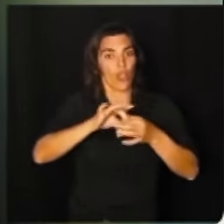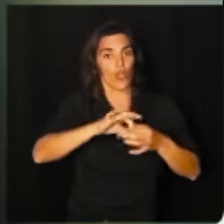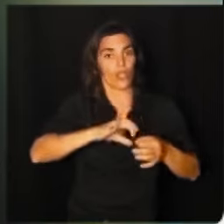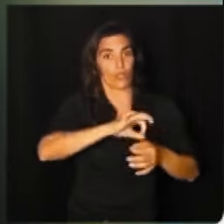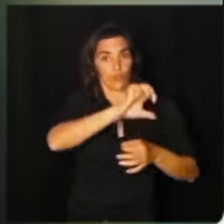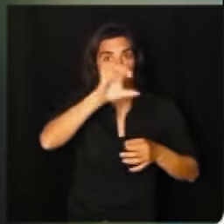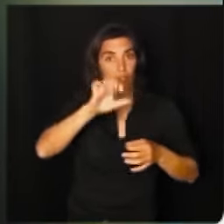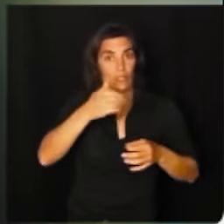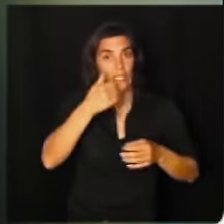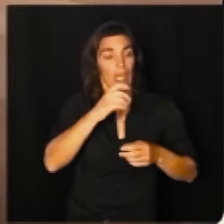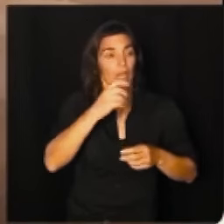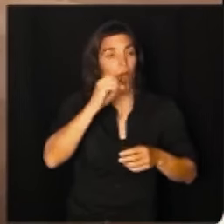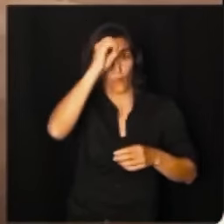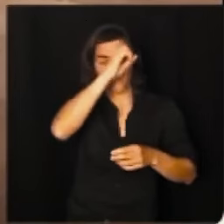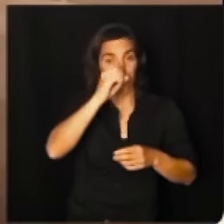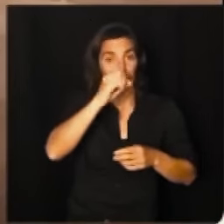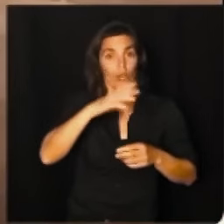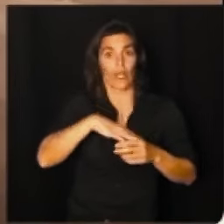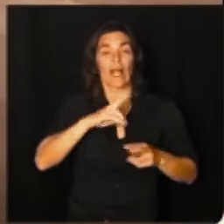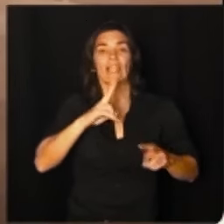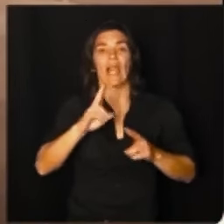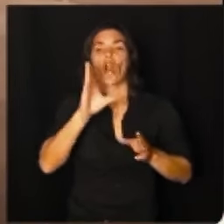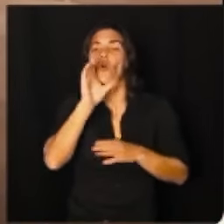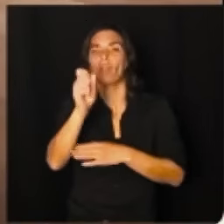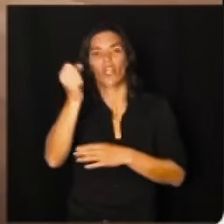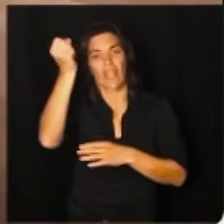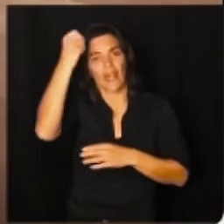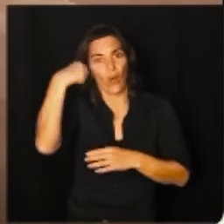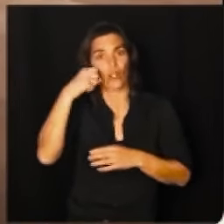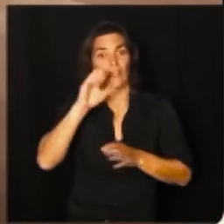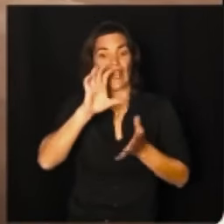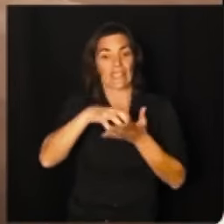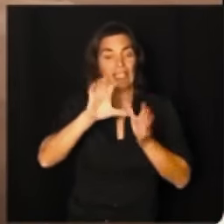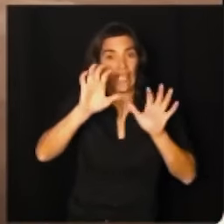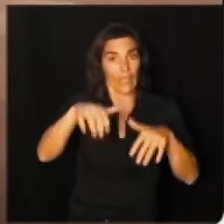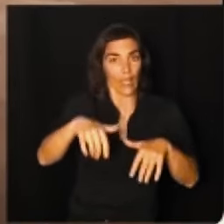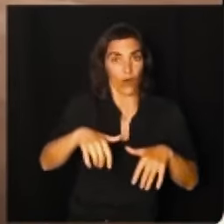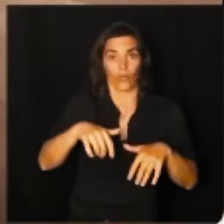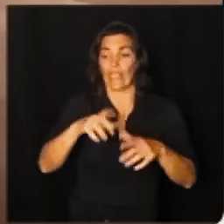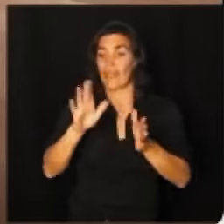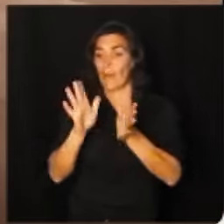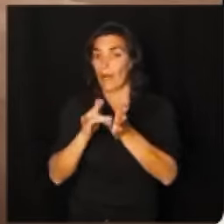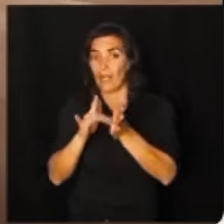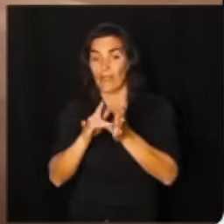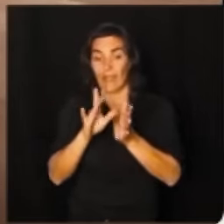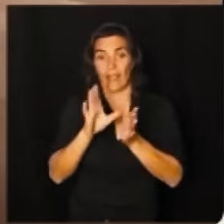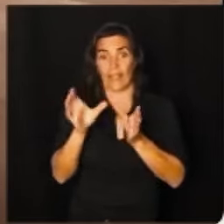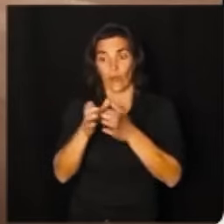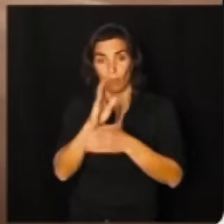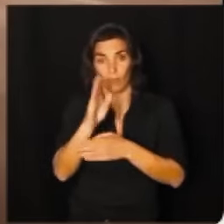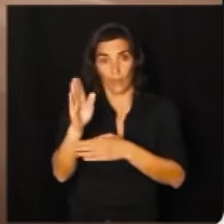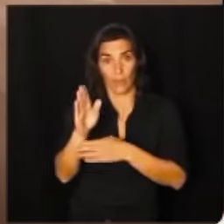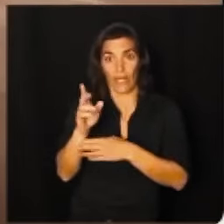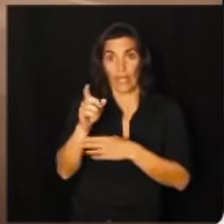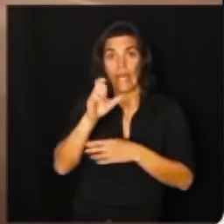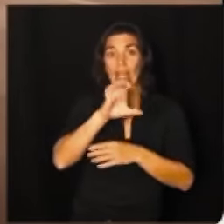tirón de orejas a los gobiernos de Aragón, de la Comunidad Valenciana y también de la Castilla y León, del Partido Popular con Vox,